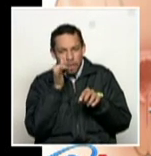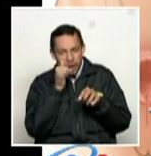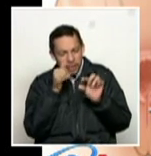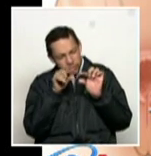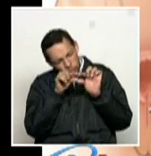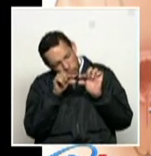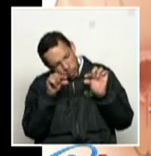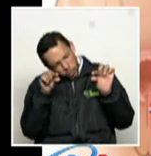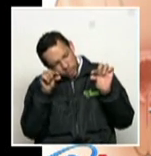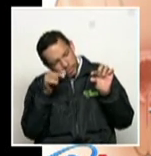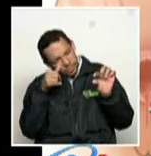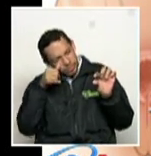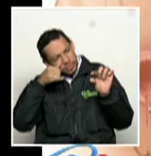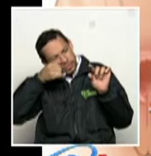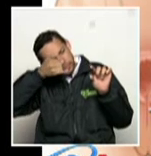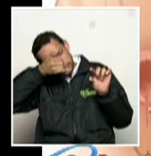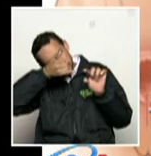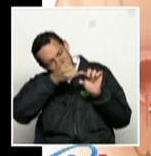que se llama